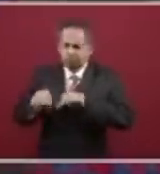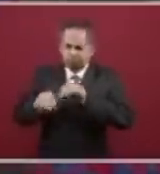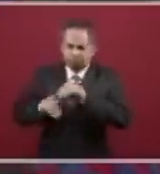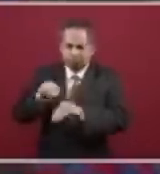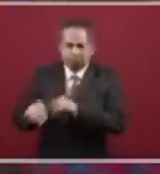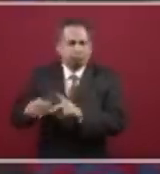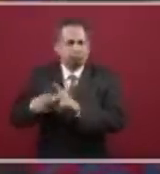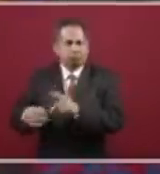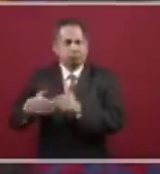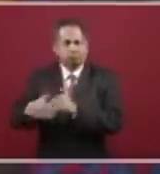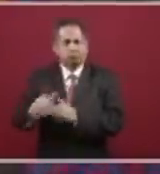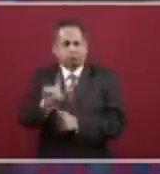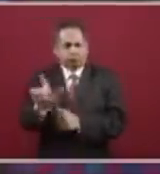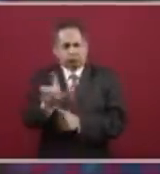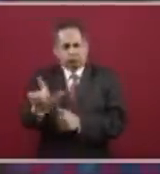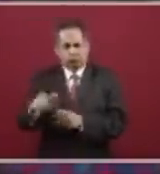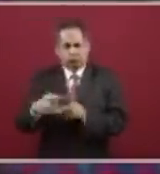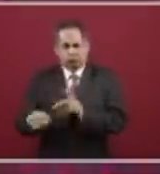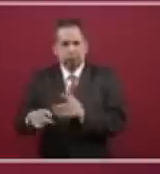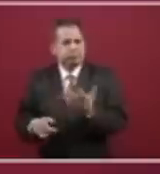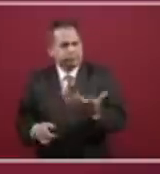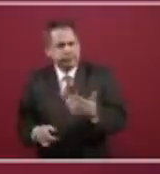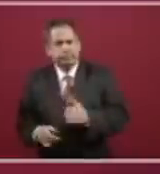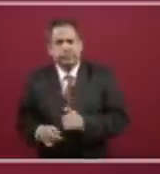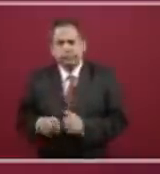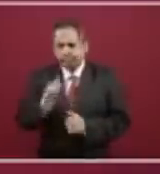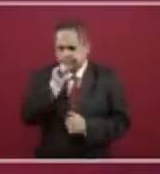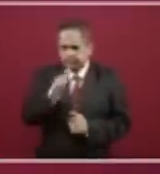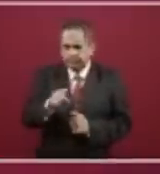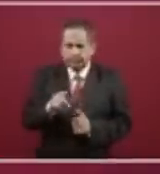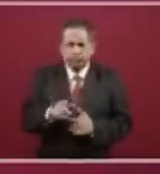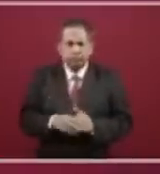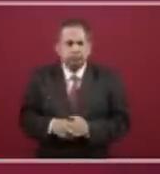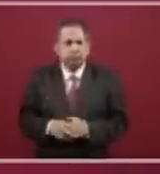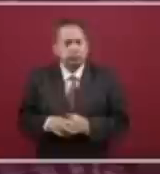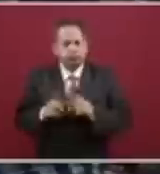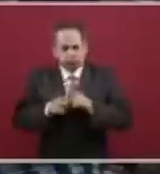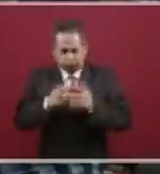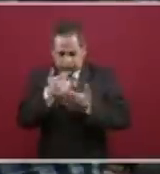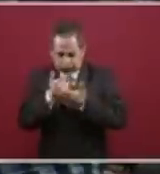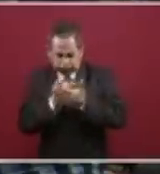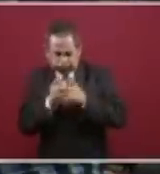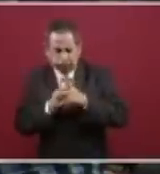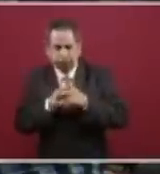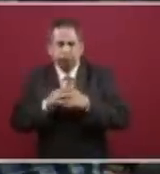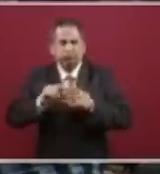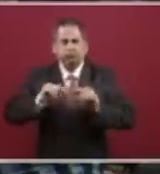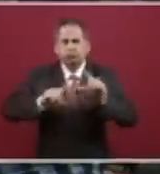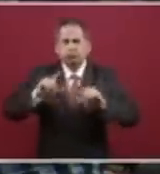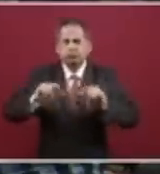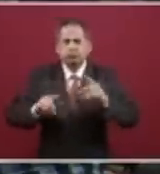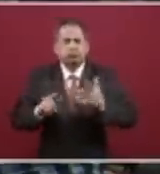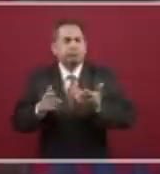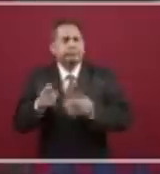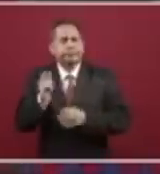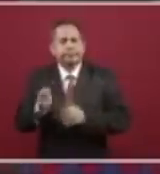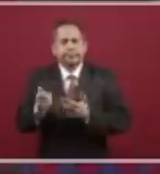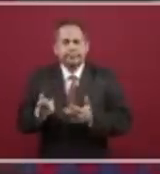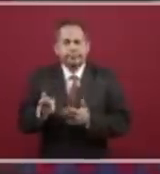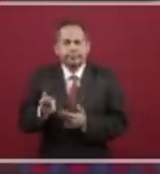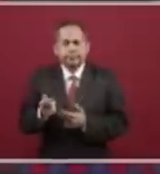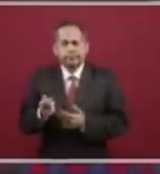a partir del lunes presidente y también acerca de estos datos de si se incrementa o no el